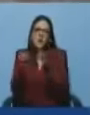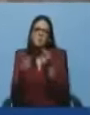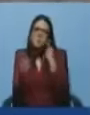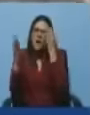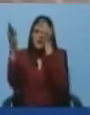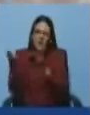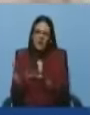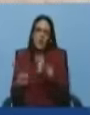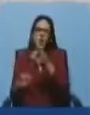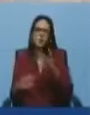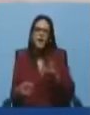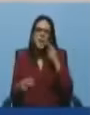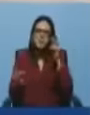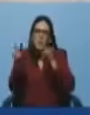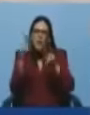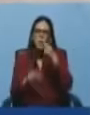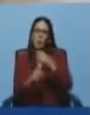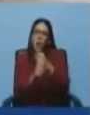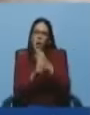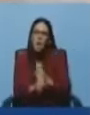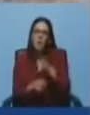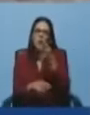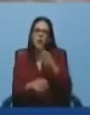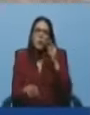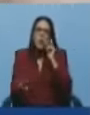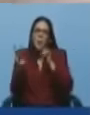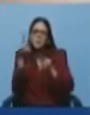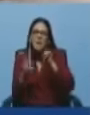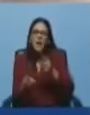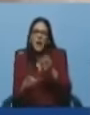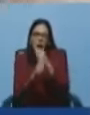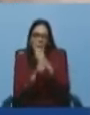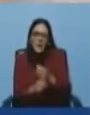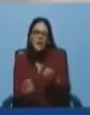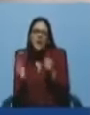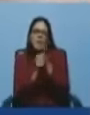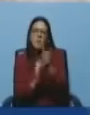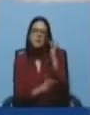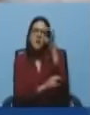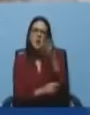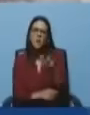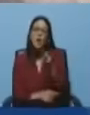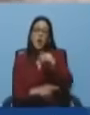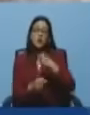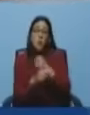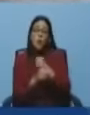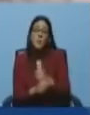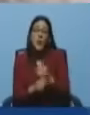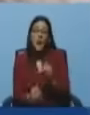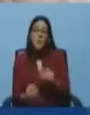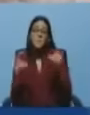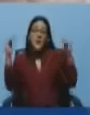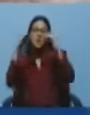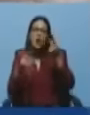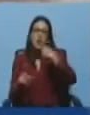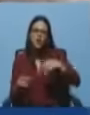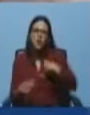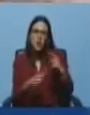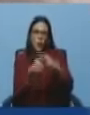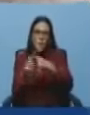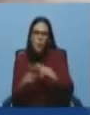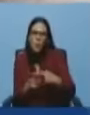Eso ha generado expectativas. ¿Qué expectativas trae usted a esta cumbre? La mayor expectativa es